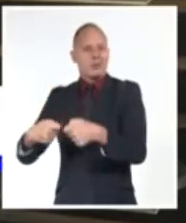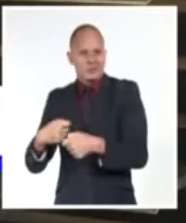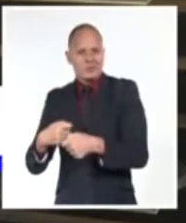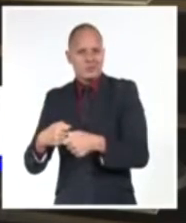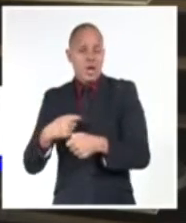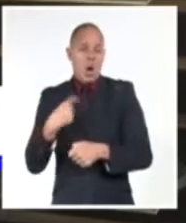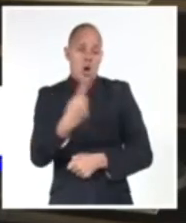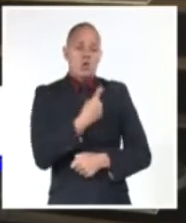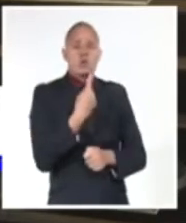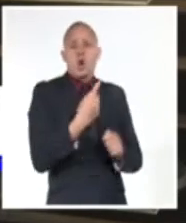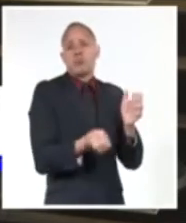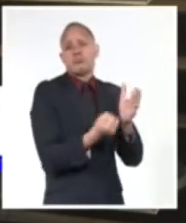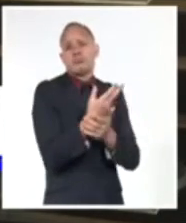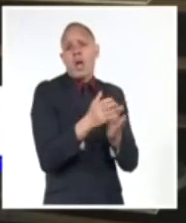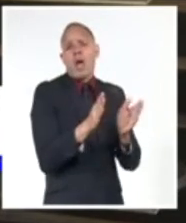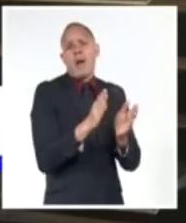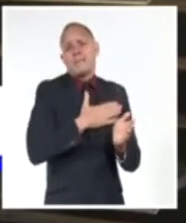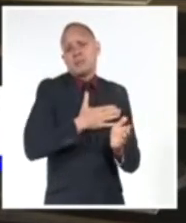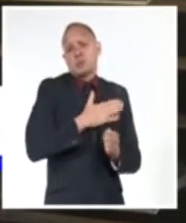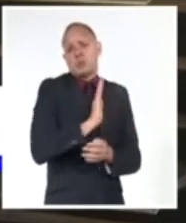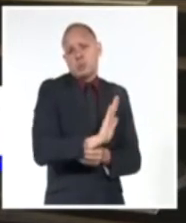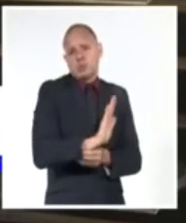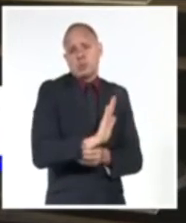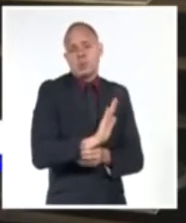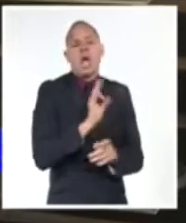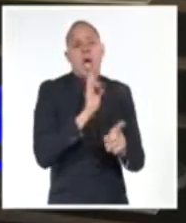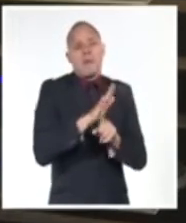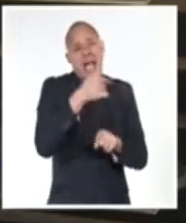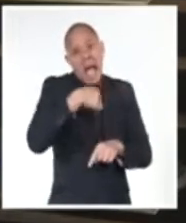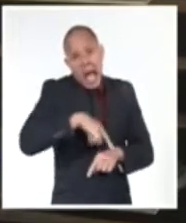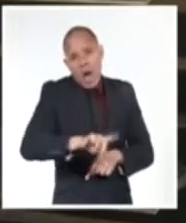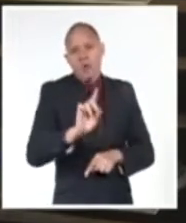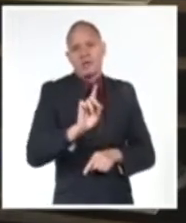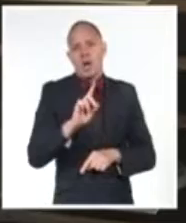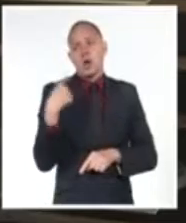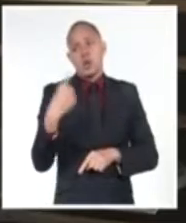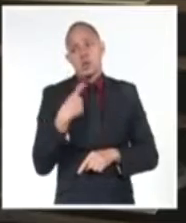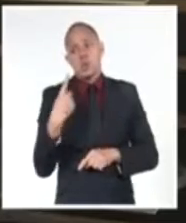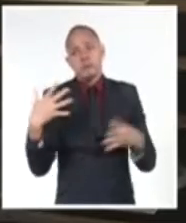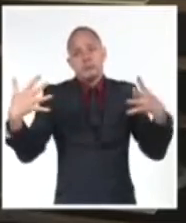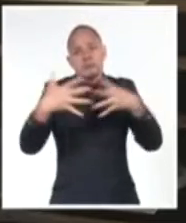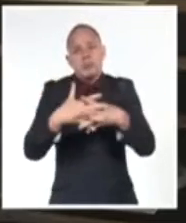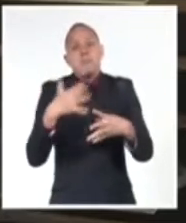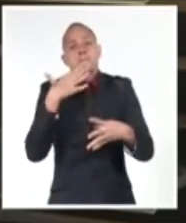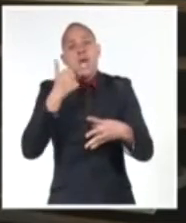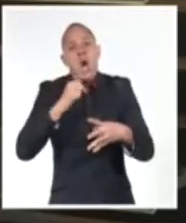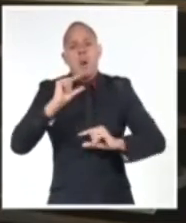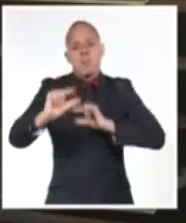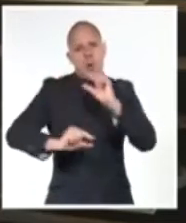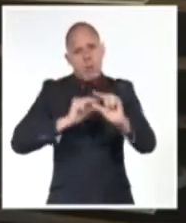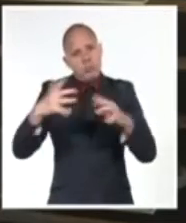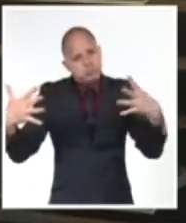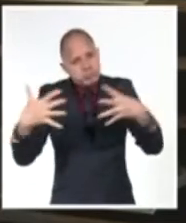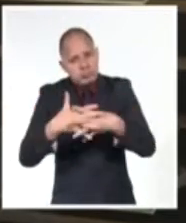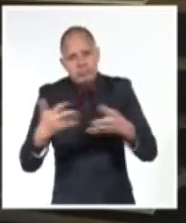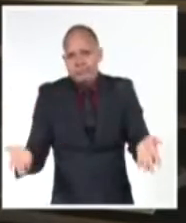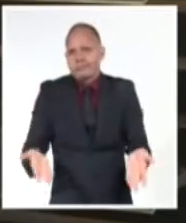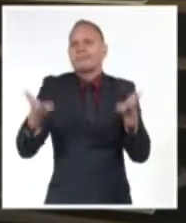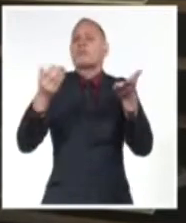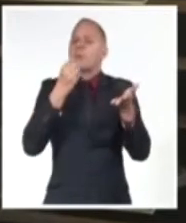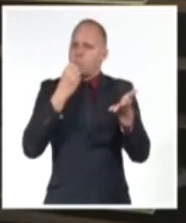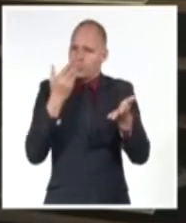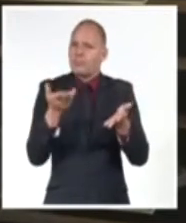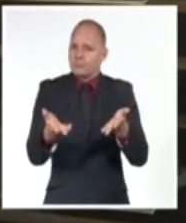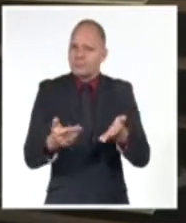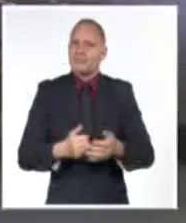grandes, pero bueno, la tendremos junto con ellos, pondremos nuestra experiencia y ellos las de ellos. Y es fundamental eso para llegar a